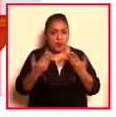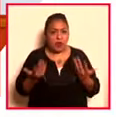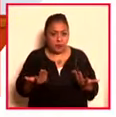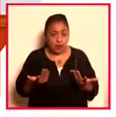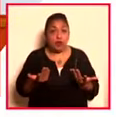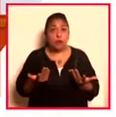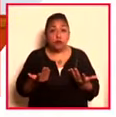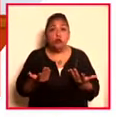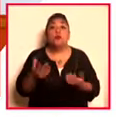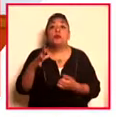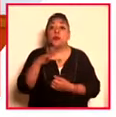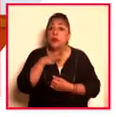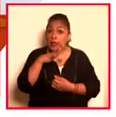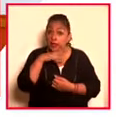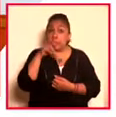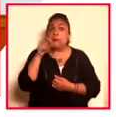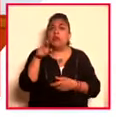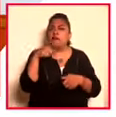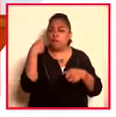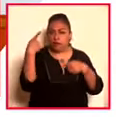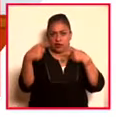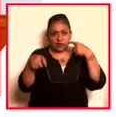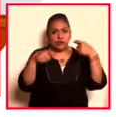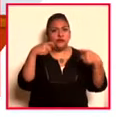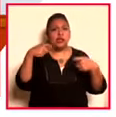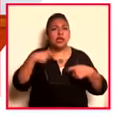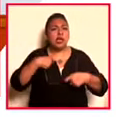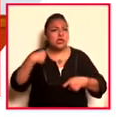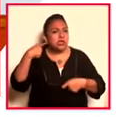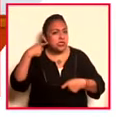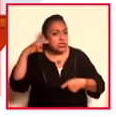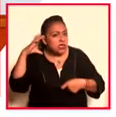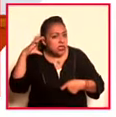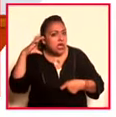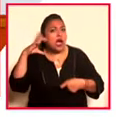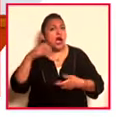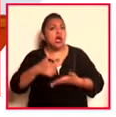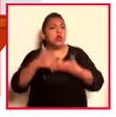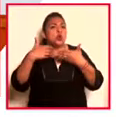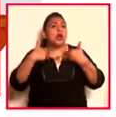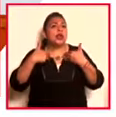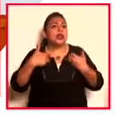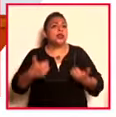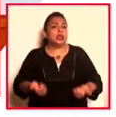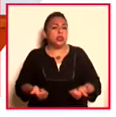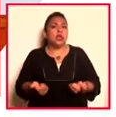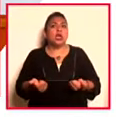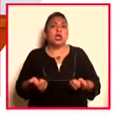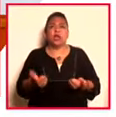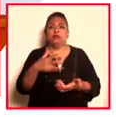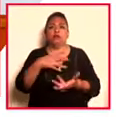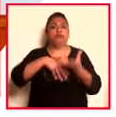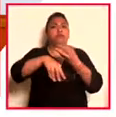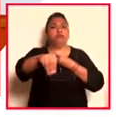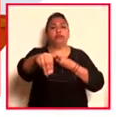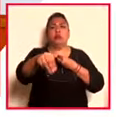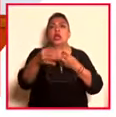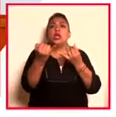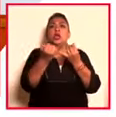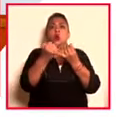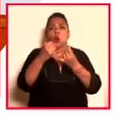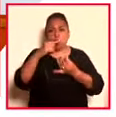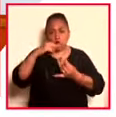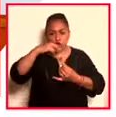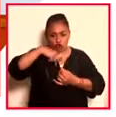y hay también la flexibilidad de esa escucha que puede entenderlas como como los que estuvimos ahí